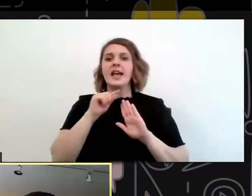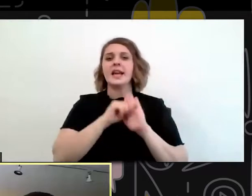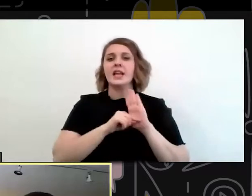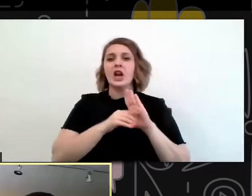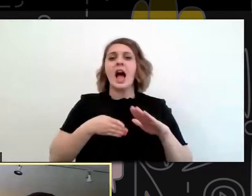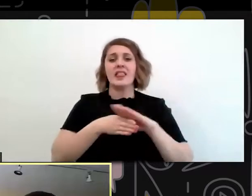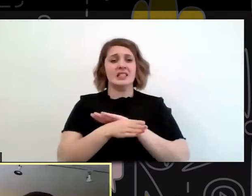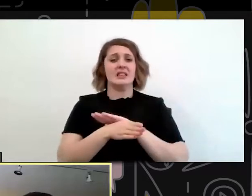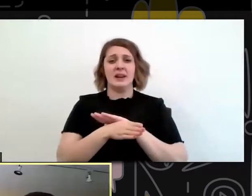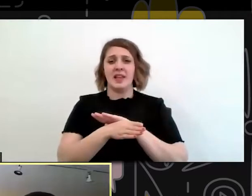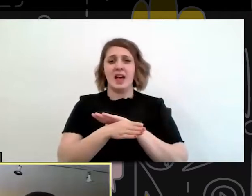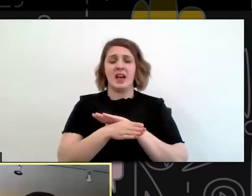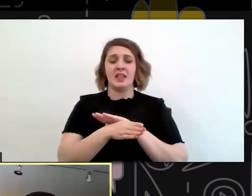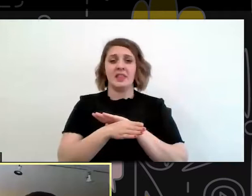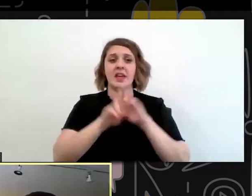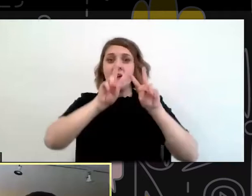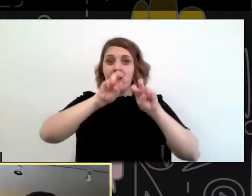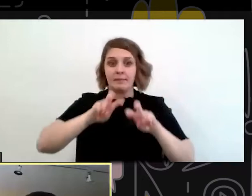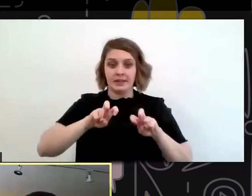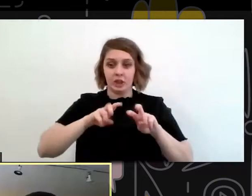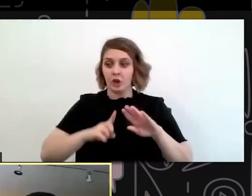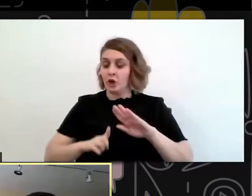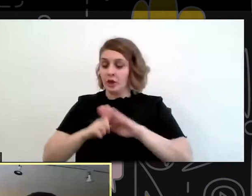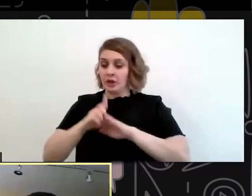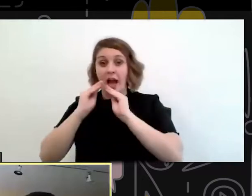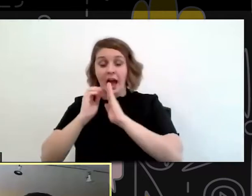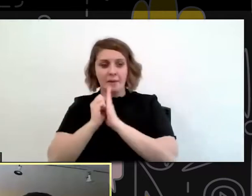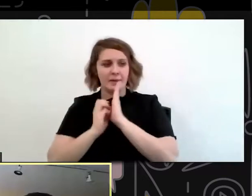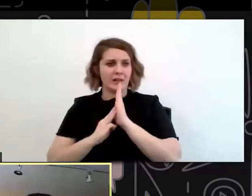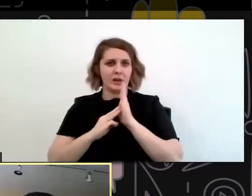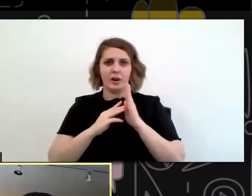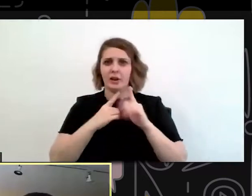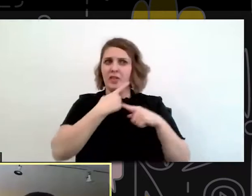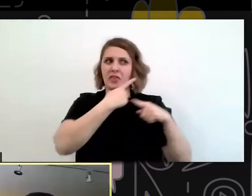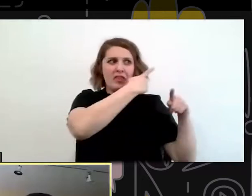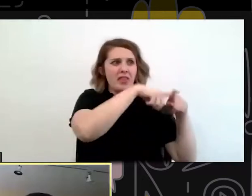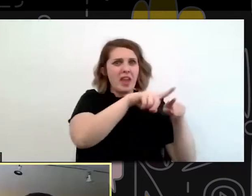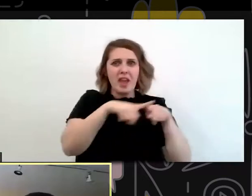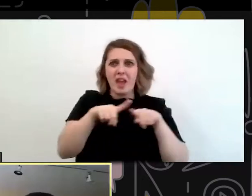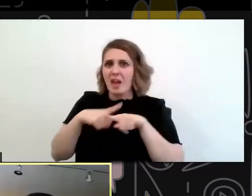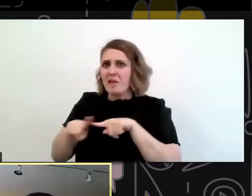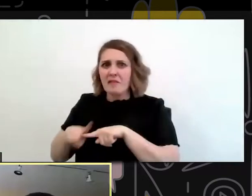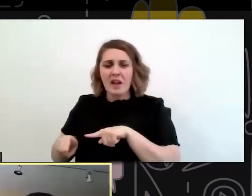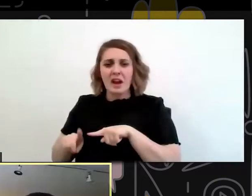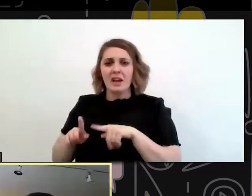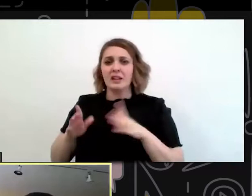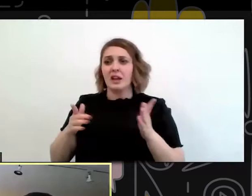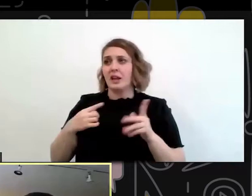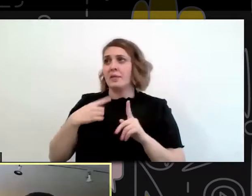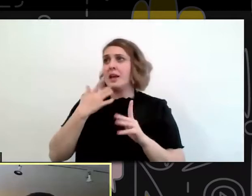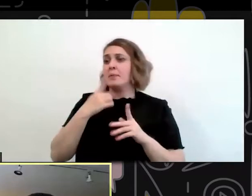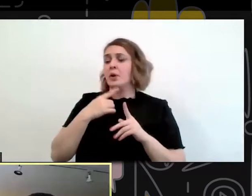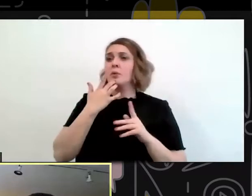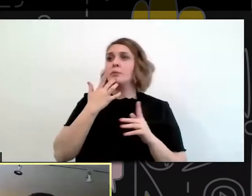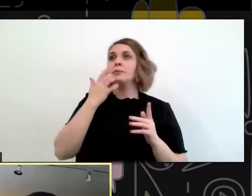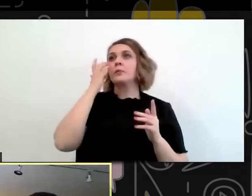accesibilidad en la investigación y en el desarrollo de estas aplicaciones, que se suple en distinto grado, pues